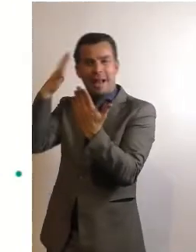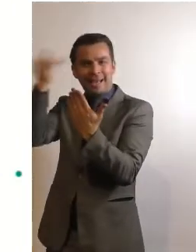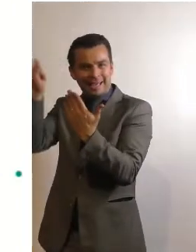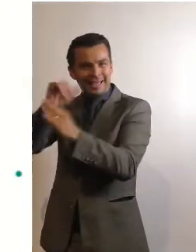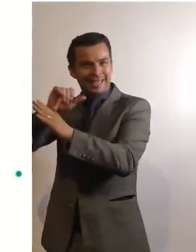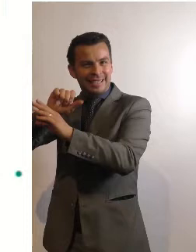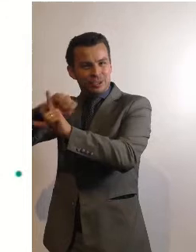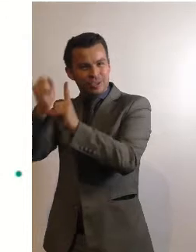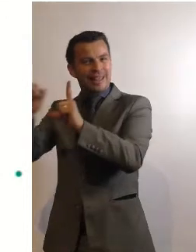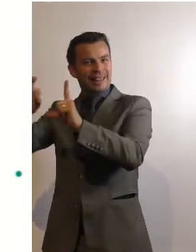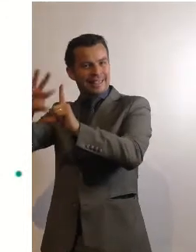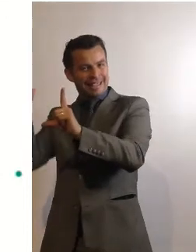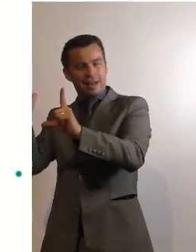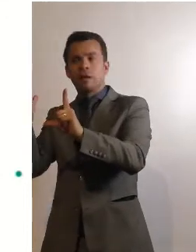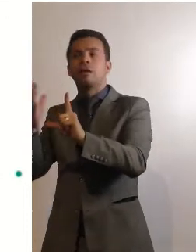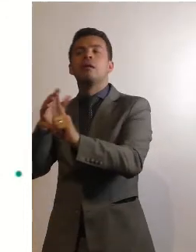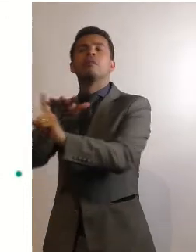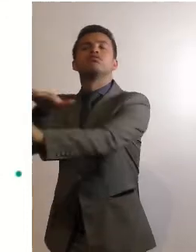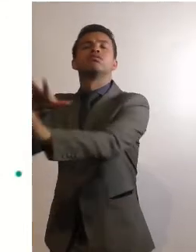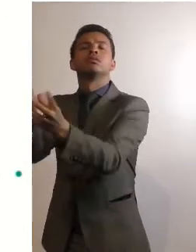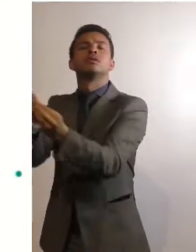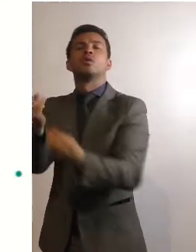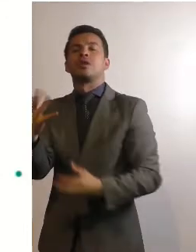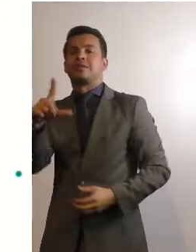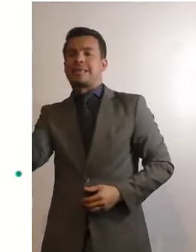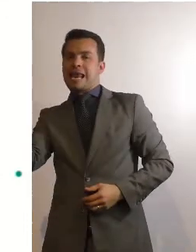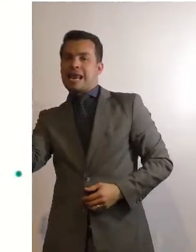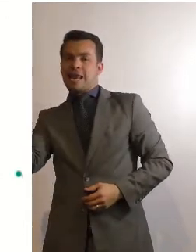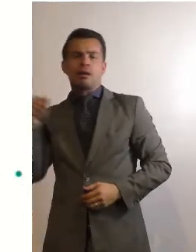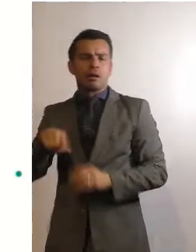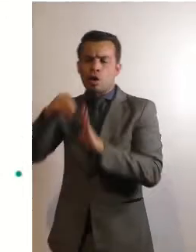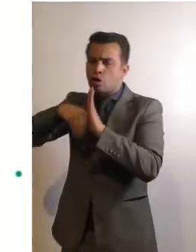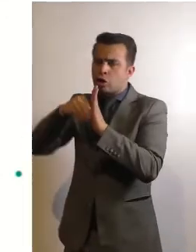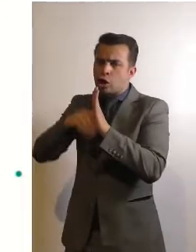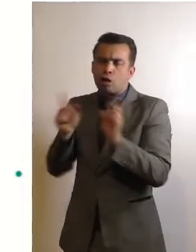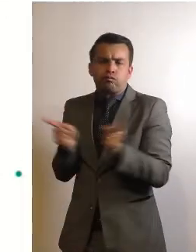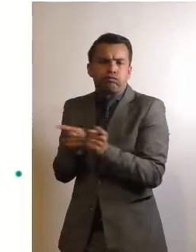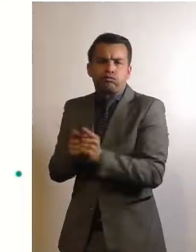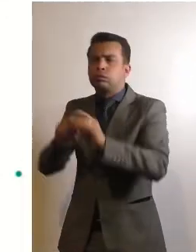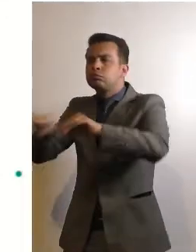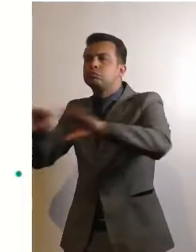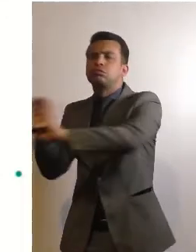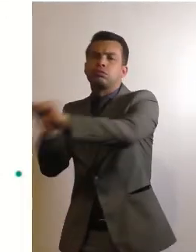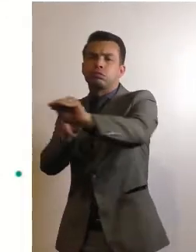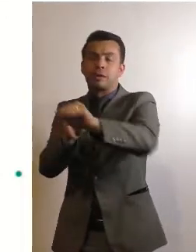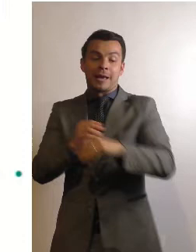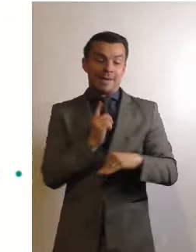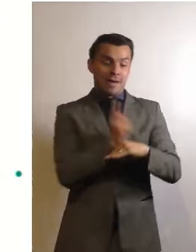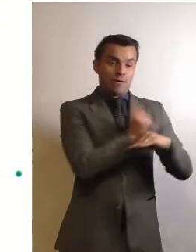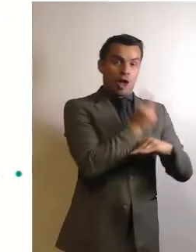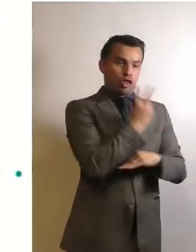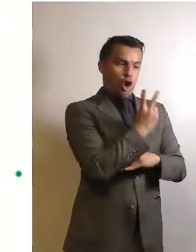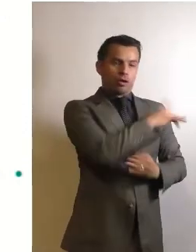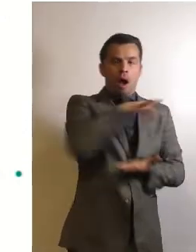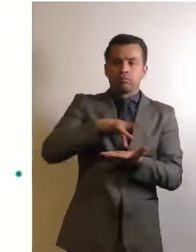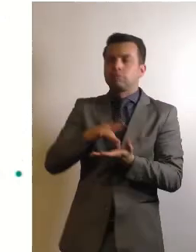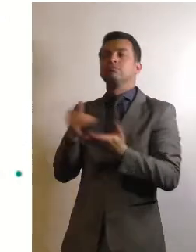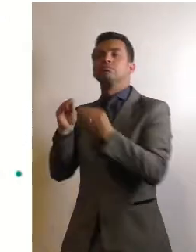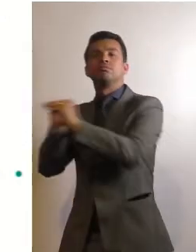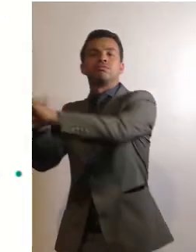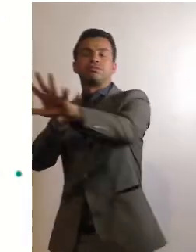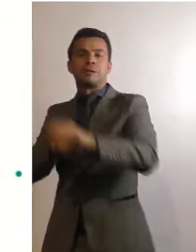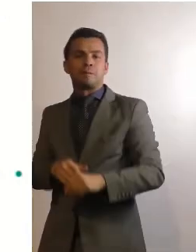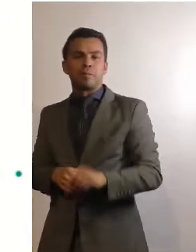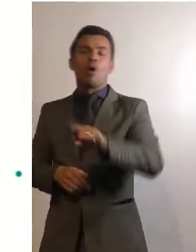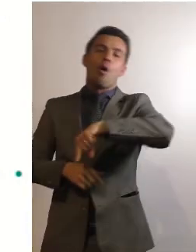impactando 100 personas con 4 contenidos cortos, participando 2 facultades. Y la Academia Social Digital, que